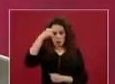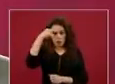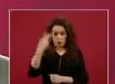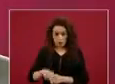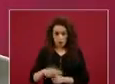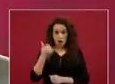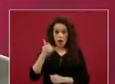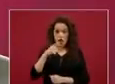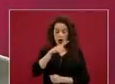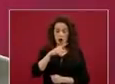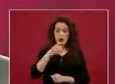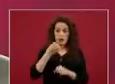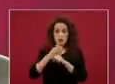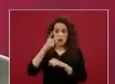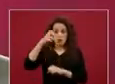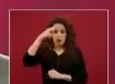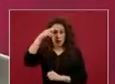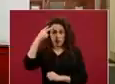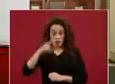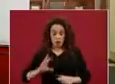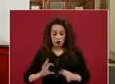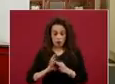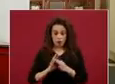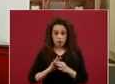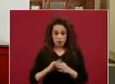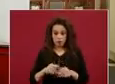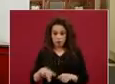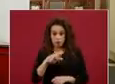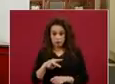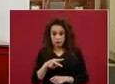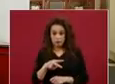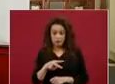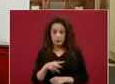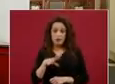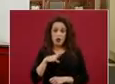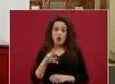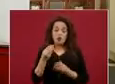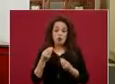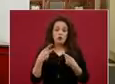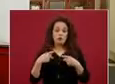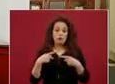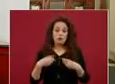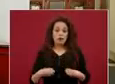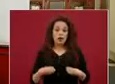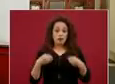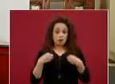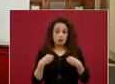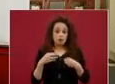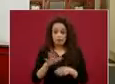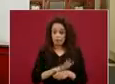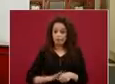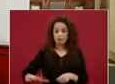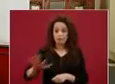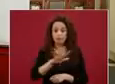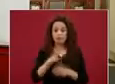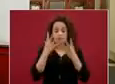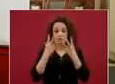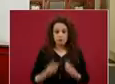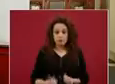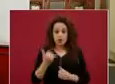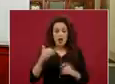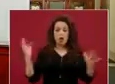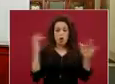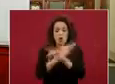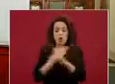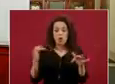México es la zona que por las características poblacionales de tamaño y de densidad, así como de